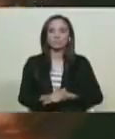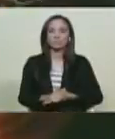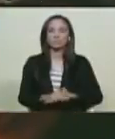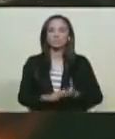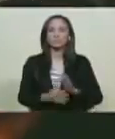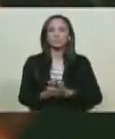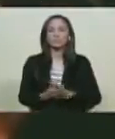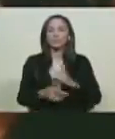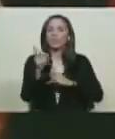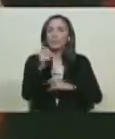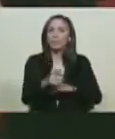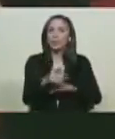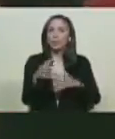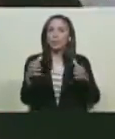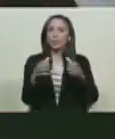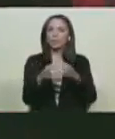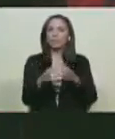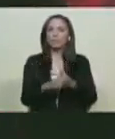un órgano